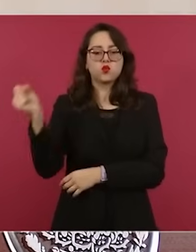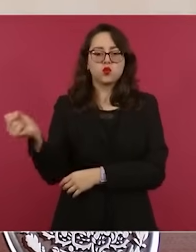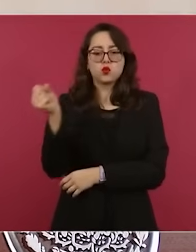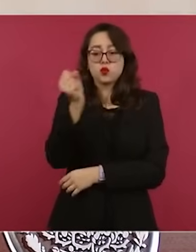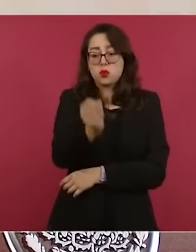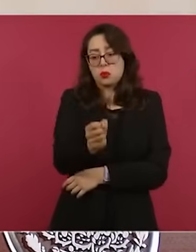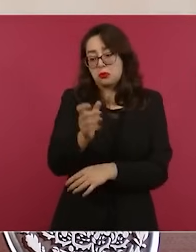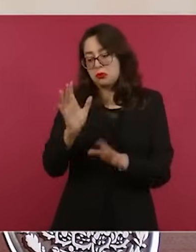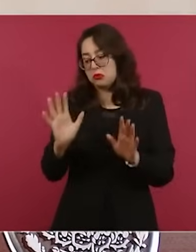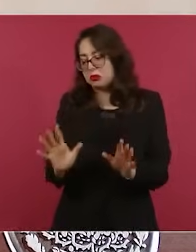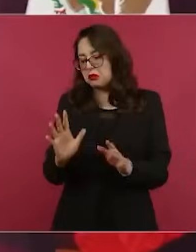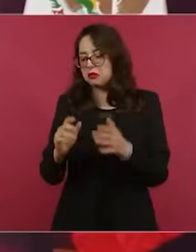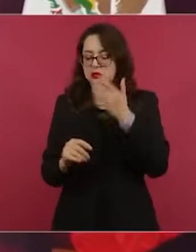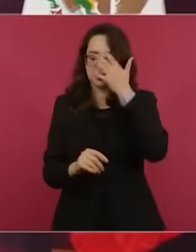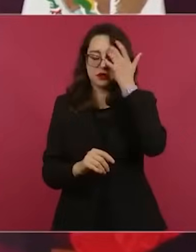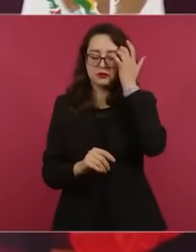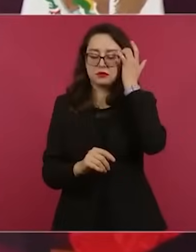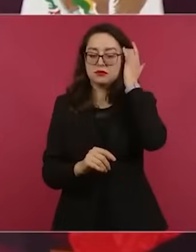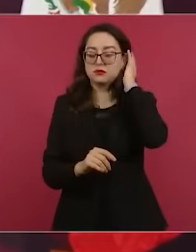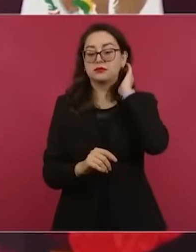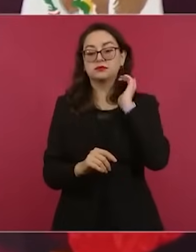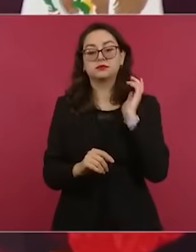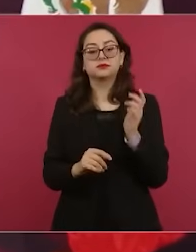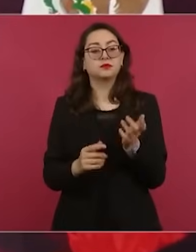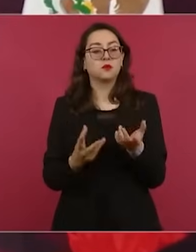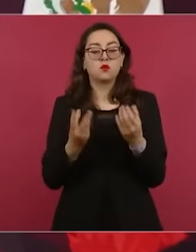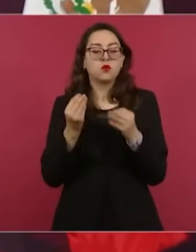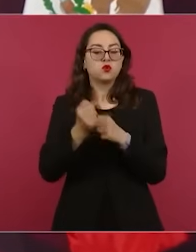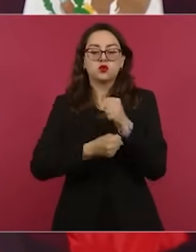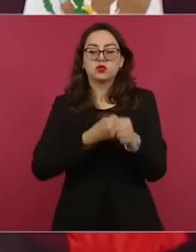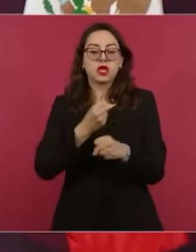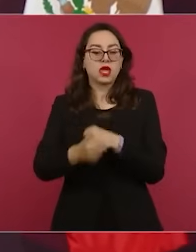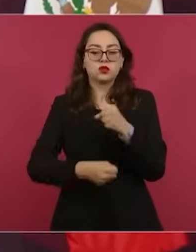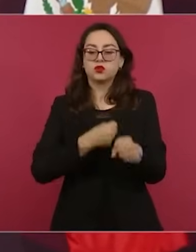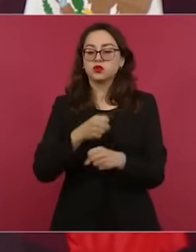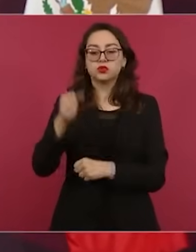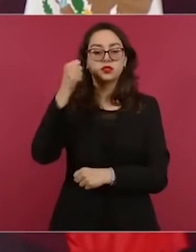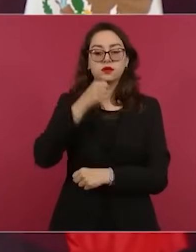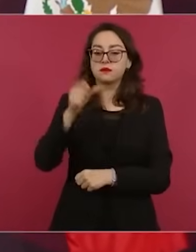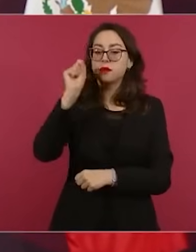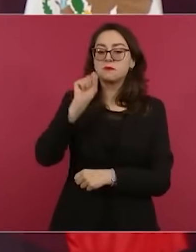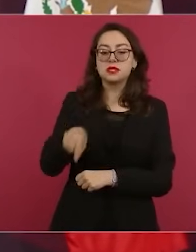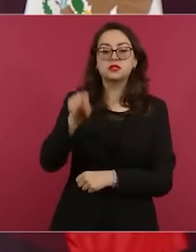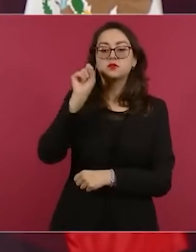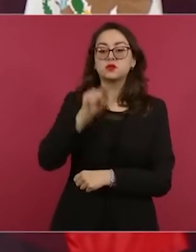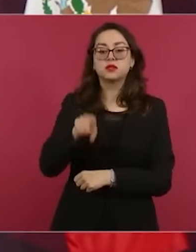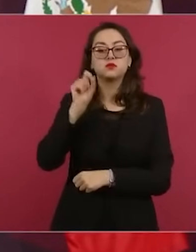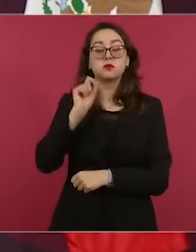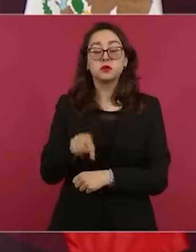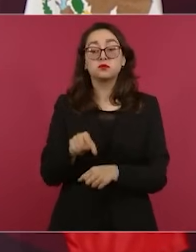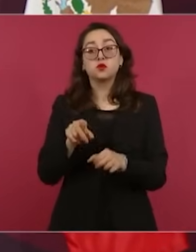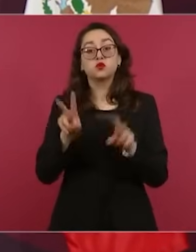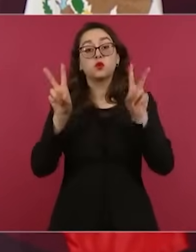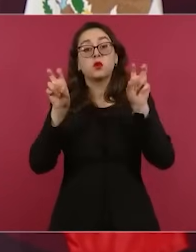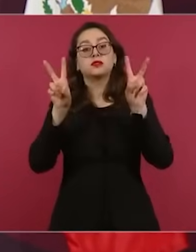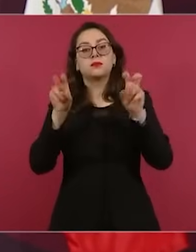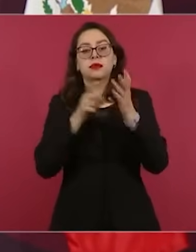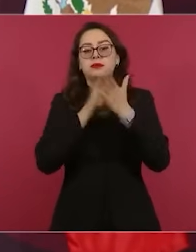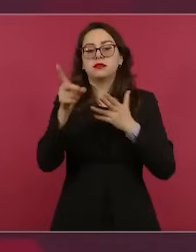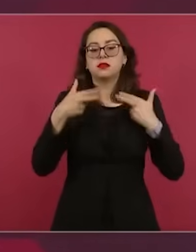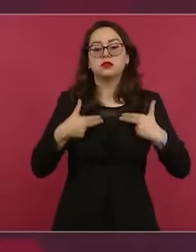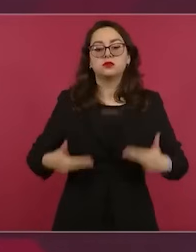o algo por el estilo. Es que dominaron durante mucho tiempo y simularon durante mucho tiempo,